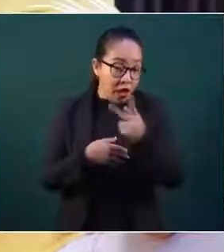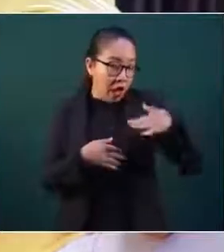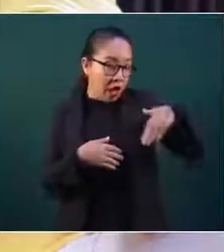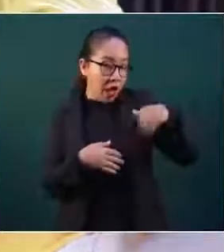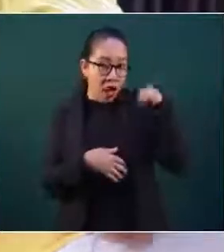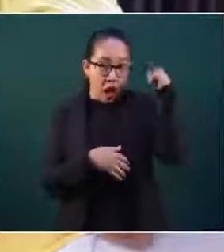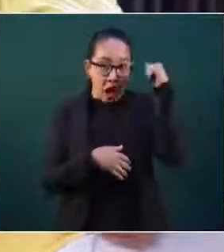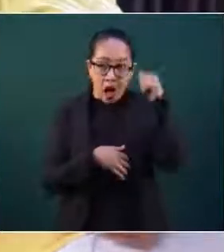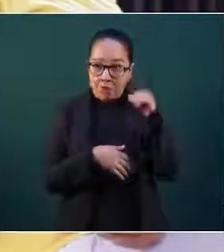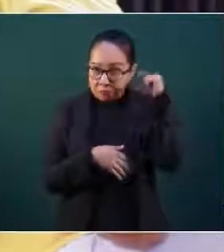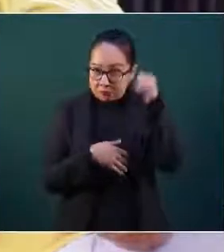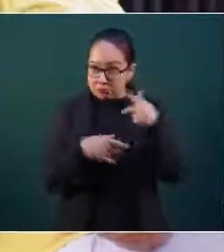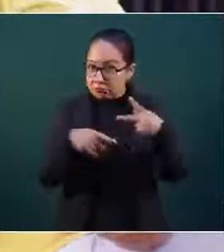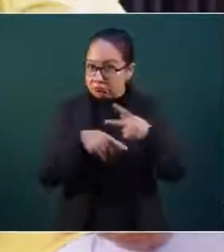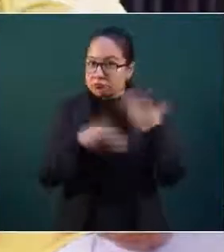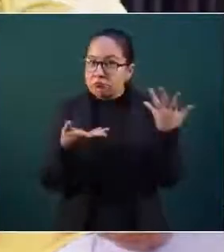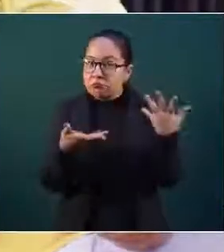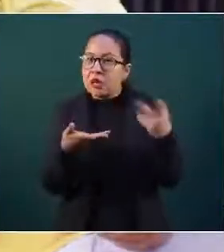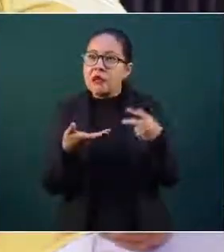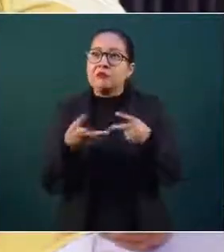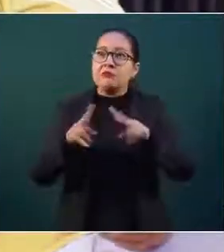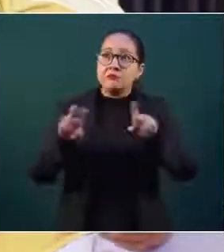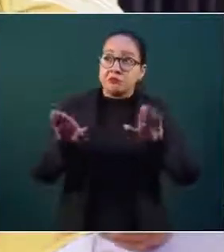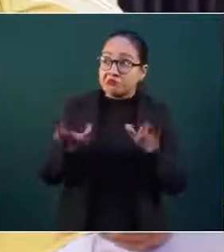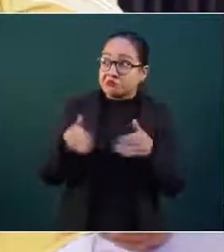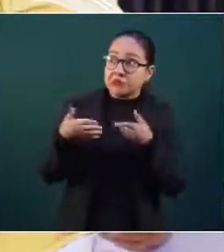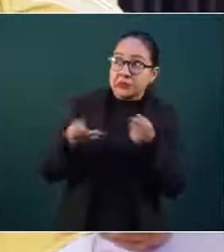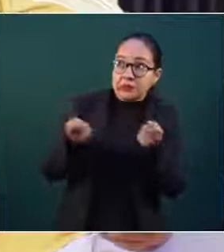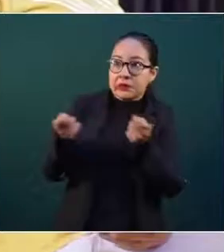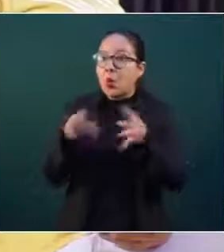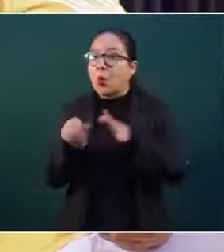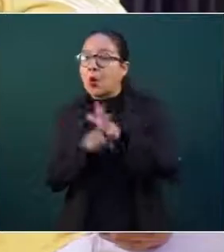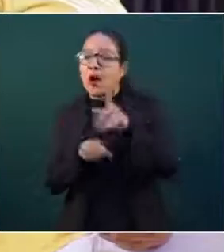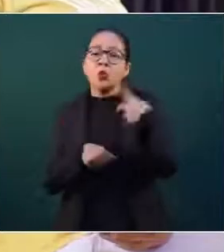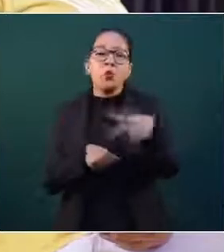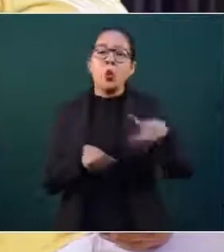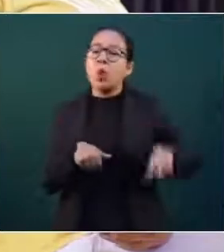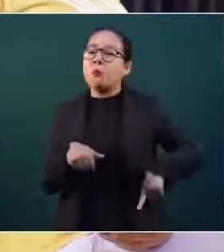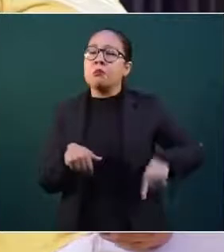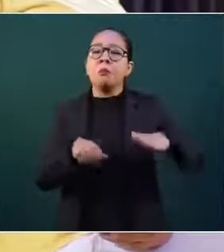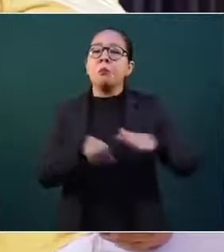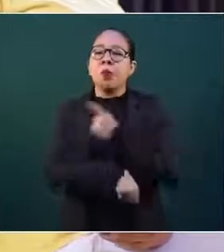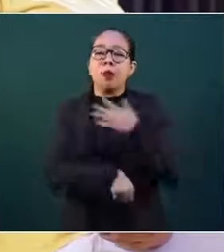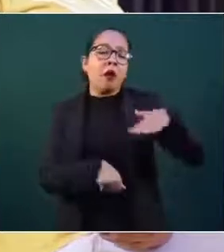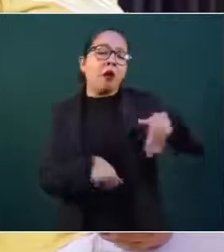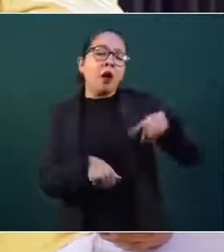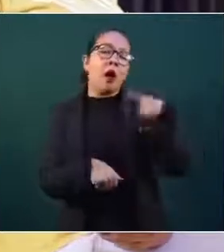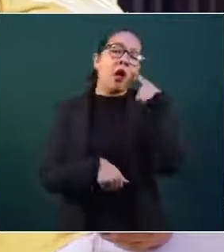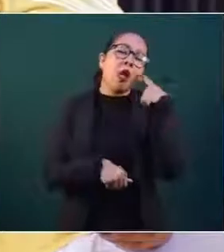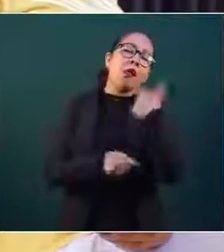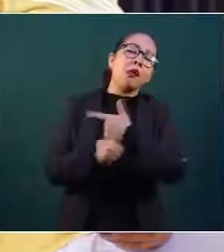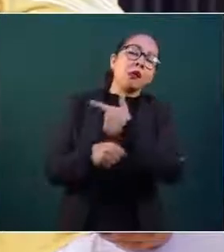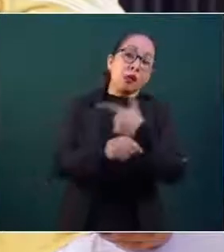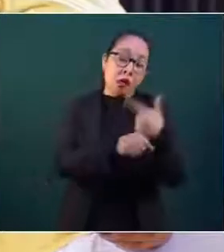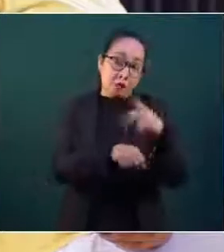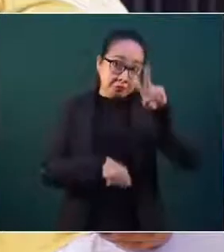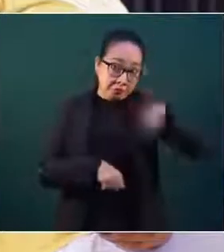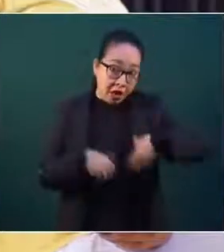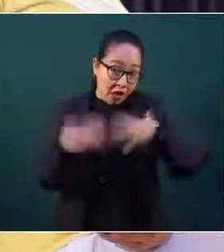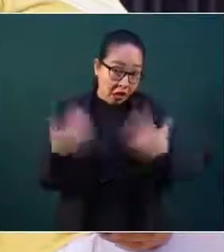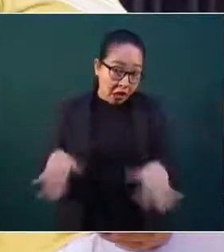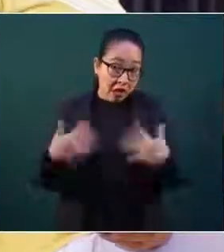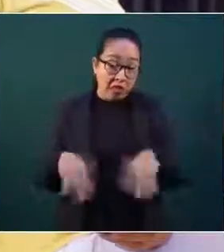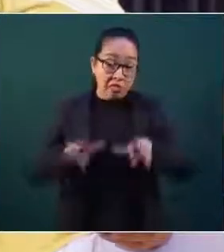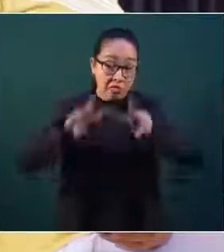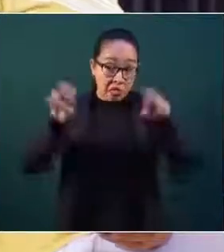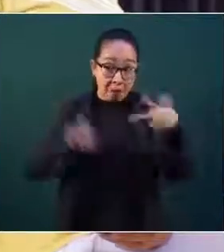pasado. Y también otra cosa, ¿qué hizo su gobierno? Porque en los últimos días hemos estado viendo que ha habido un acelerón también en el